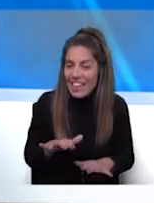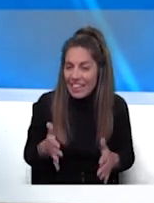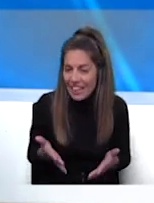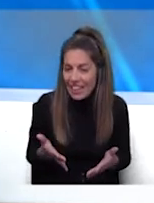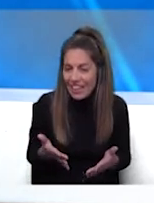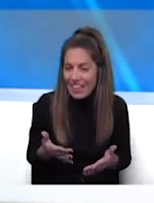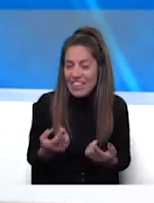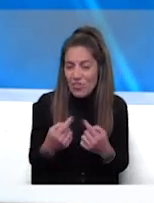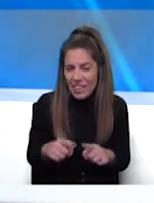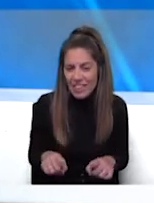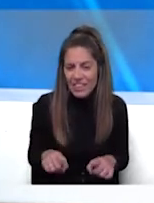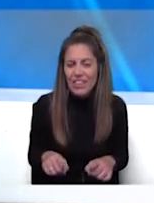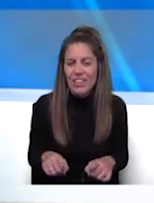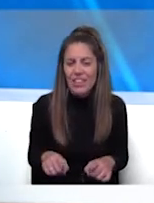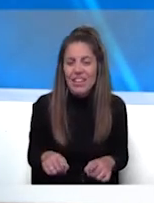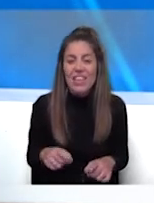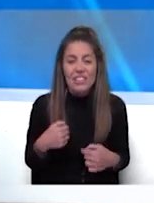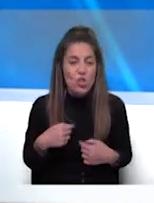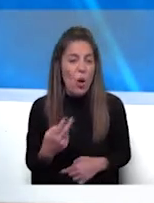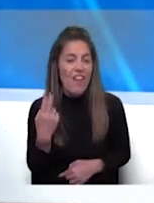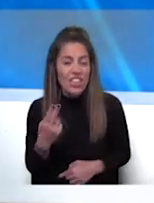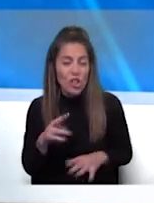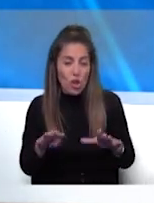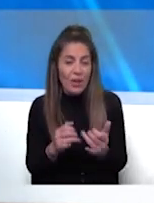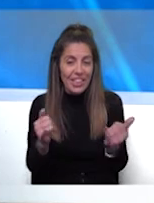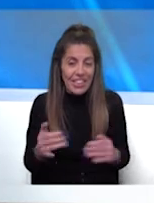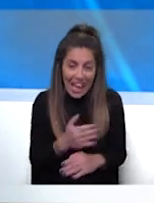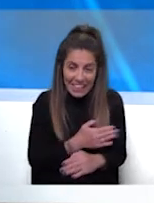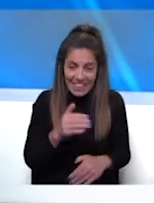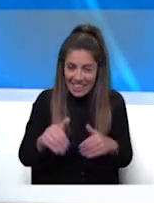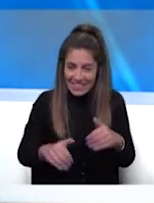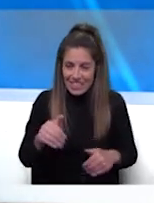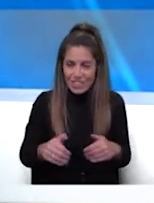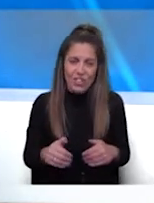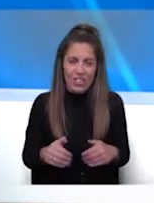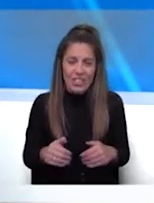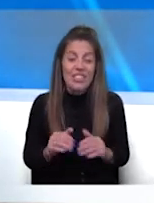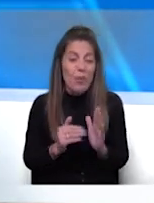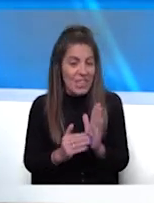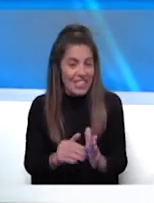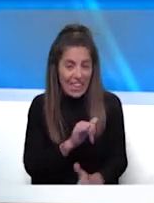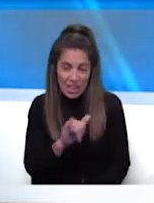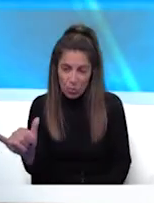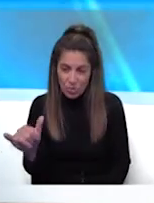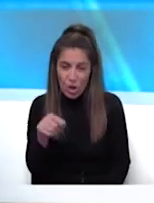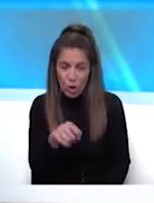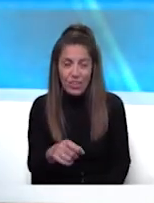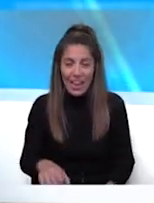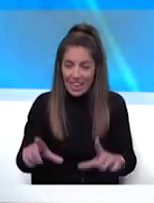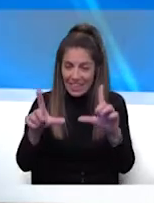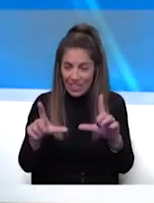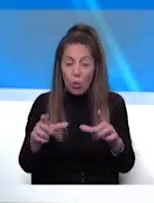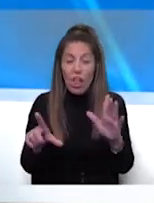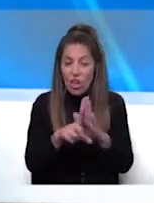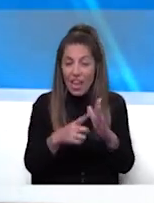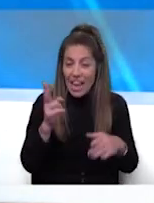una cosa distinta. Si yo habilito que en los 90 días previos a las elecciones se presenten denuncias contra los candidatos cuando la